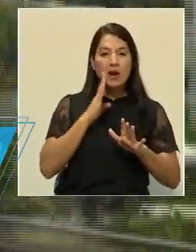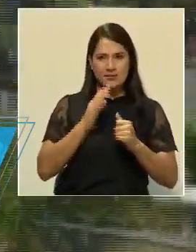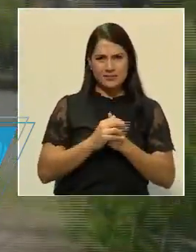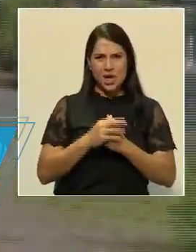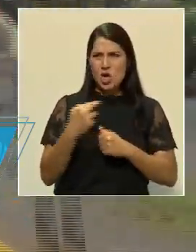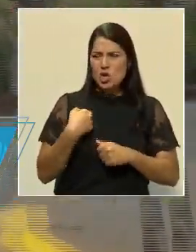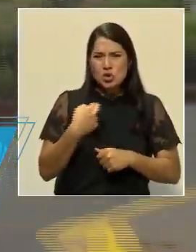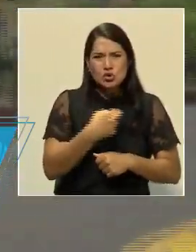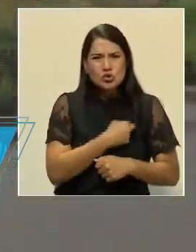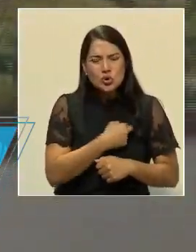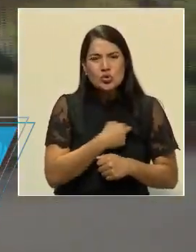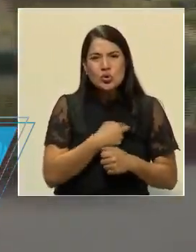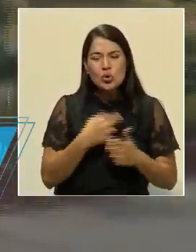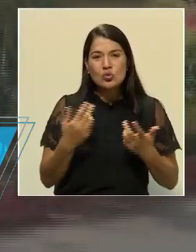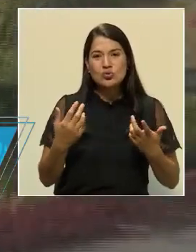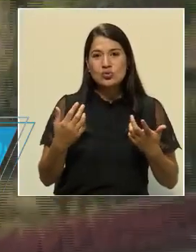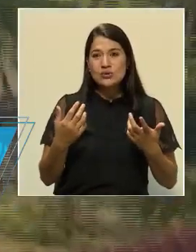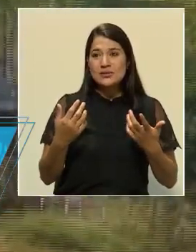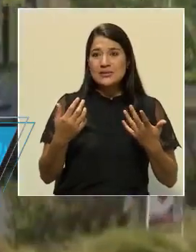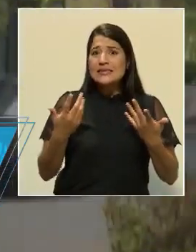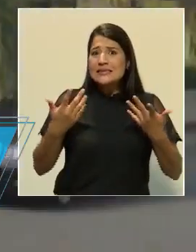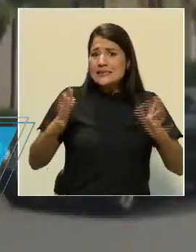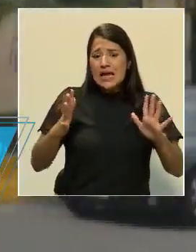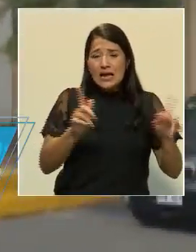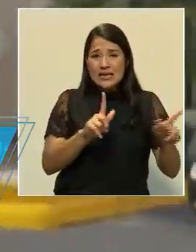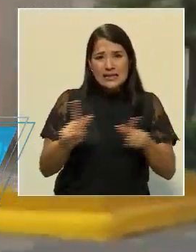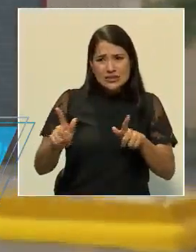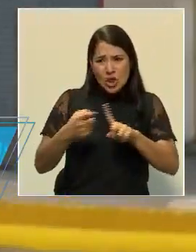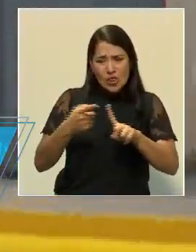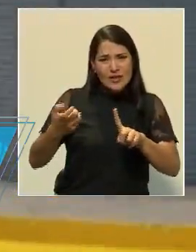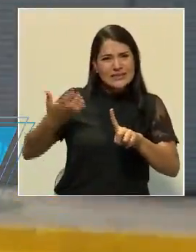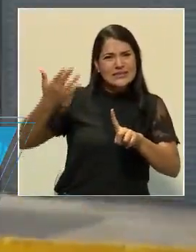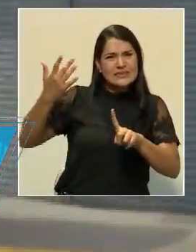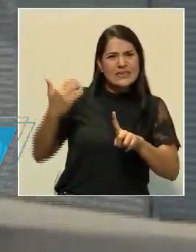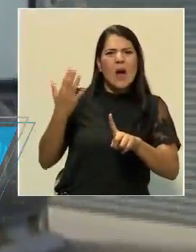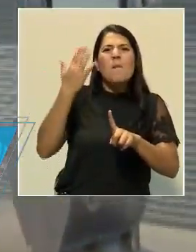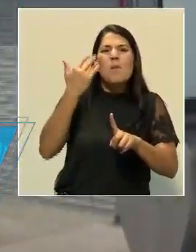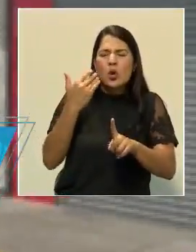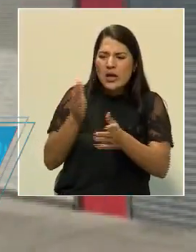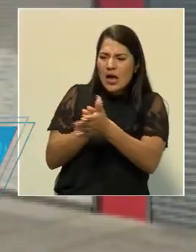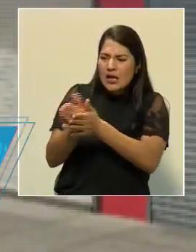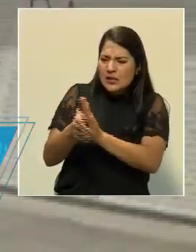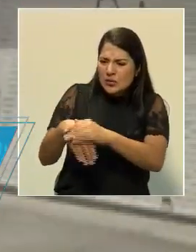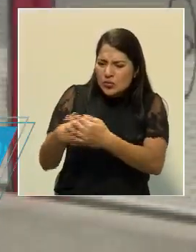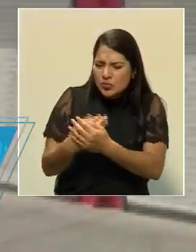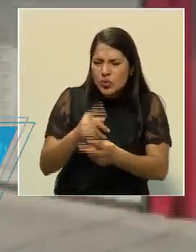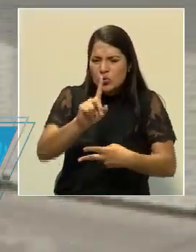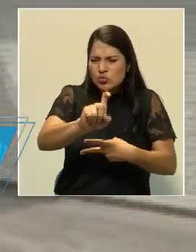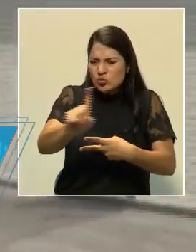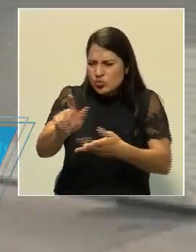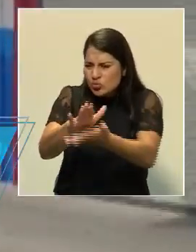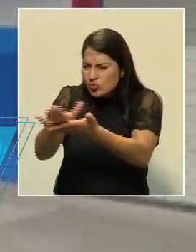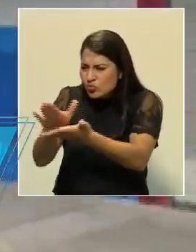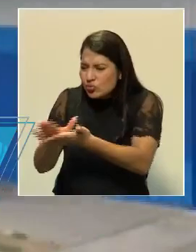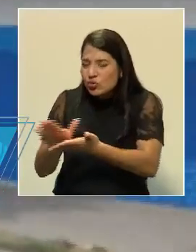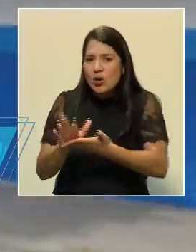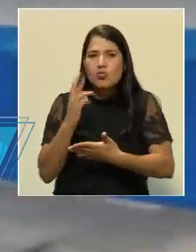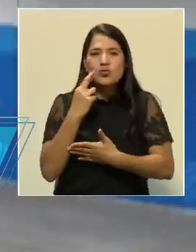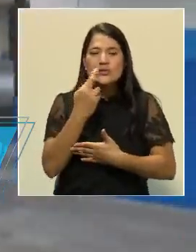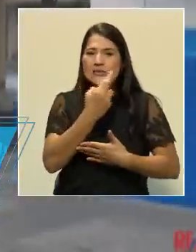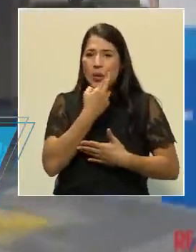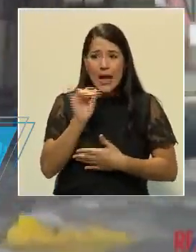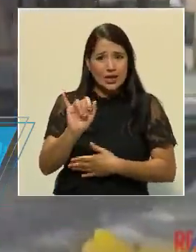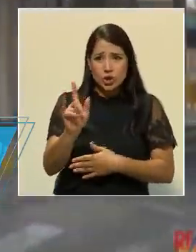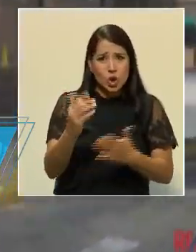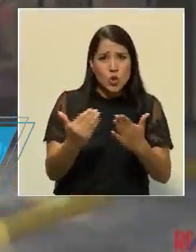ya muchísimos de los restaurantes ya estaban preparados, porque el lavado de manos, la higienización, la limpieza en los restaurantes no es